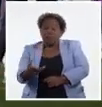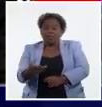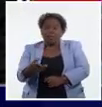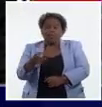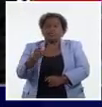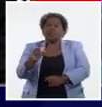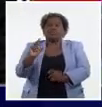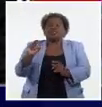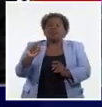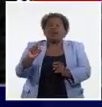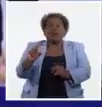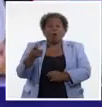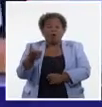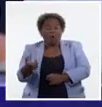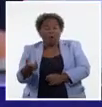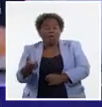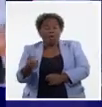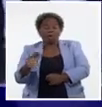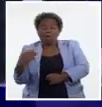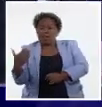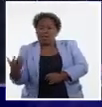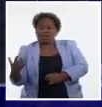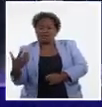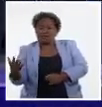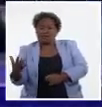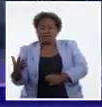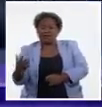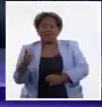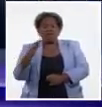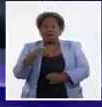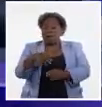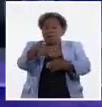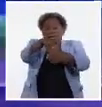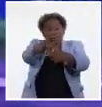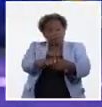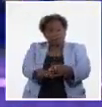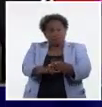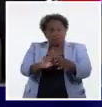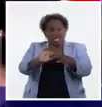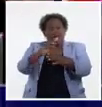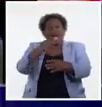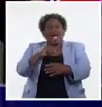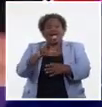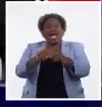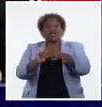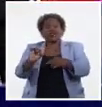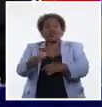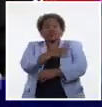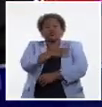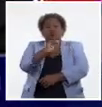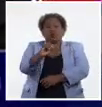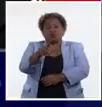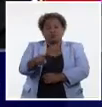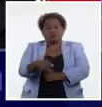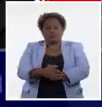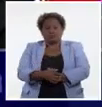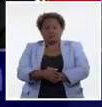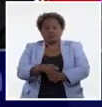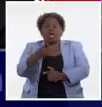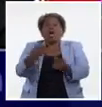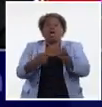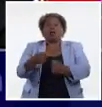jugar, va a jugar como lateral. No se reencontrará en el banquillo con Gattuso, ya fuera del Valencia. No hay en el mundo entrenadores